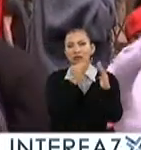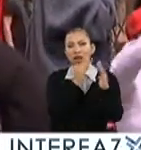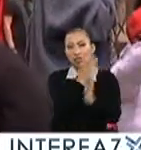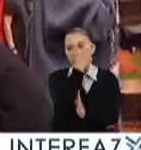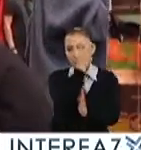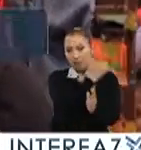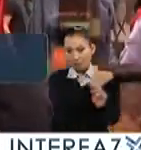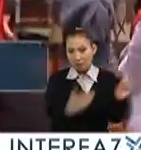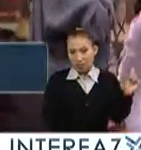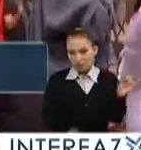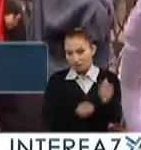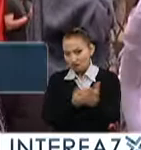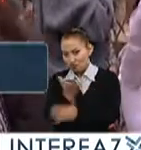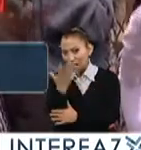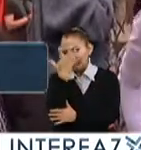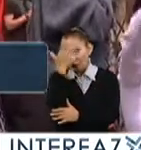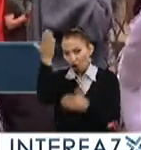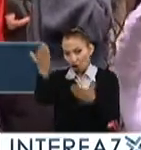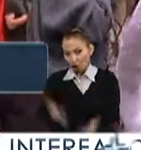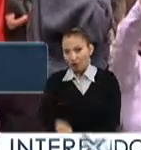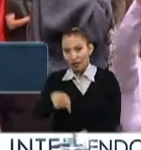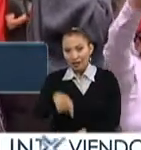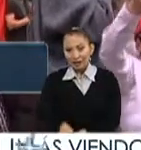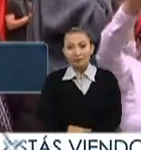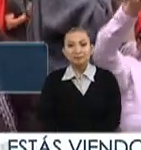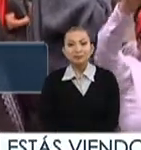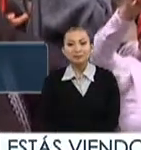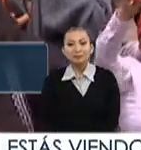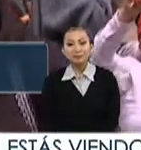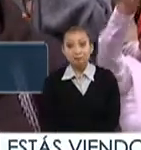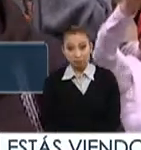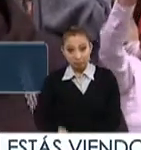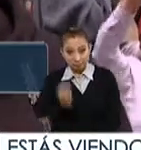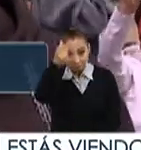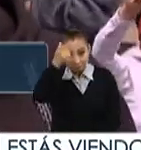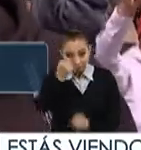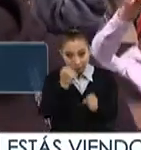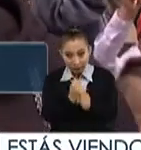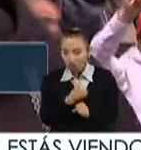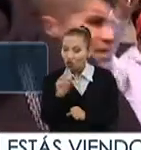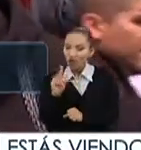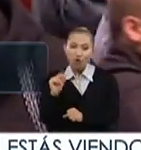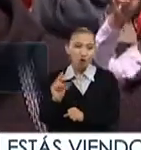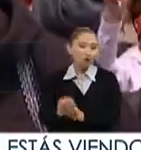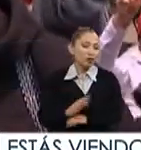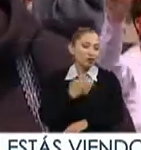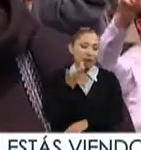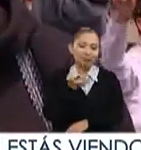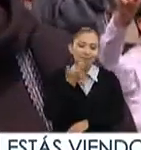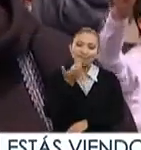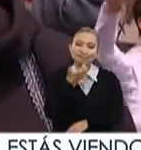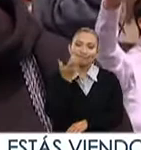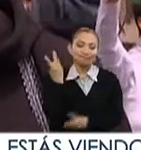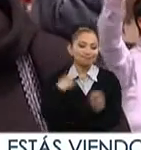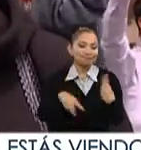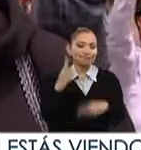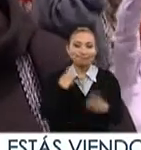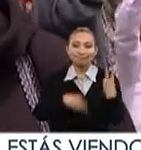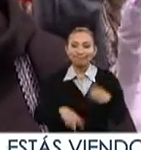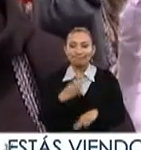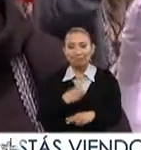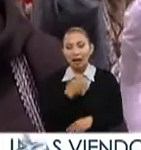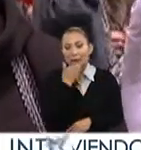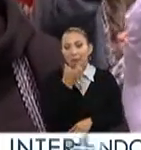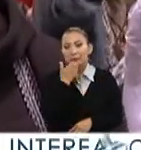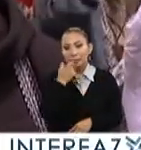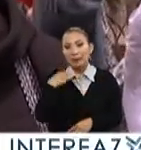las 4:30, como a las 5 llegamos. ¿Es el primer año que vienes? No, ya es una tradición. Es